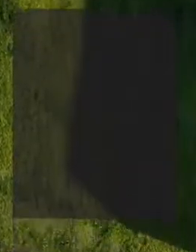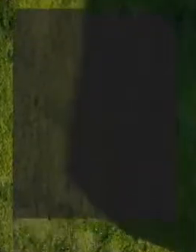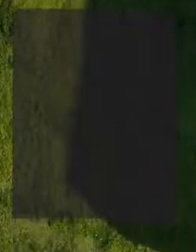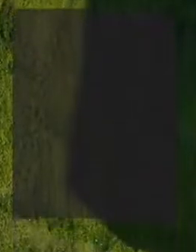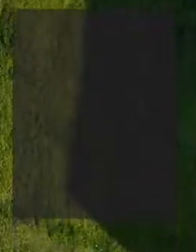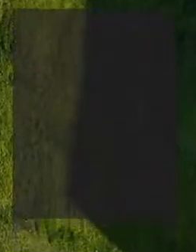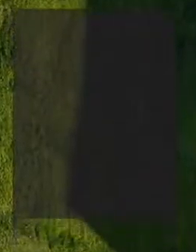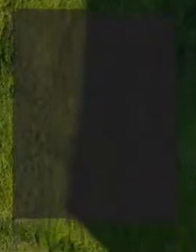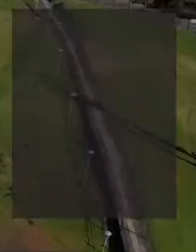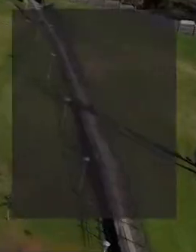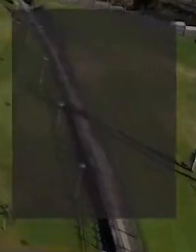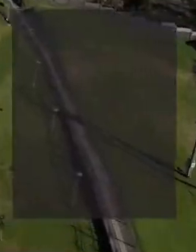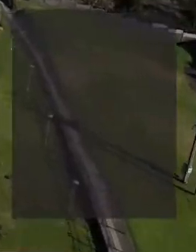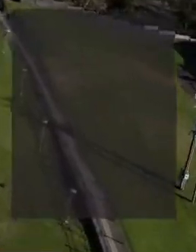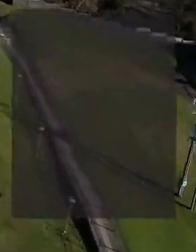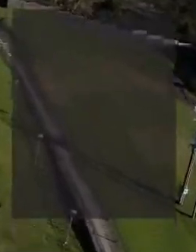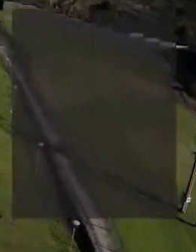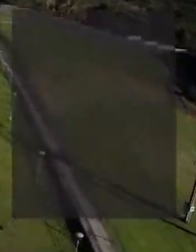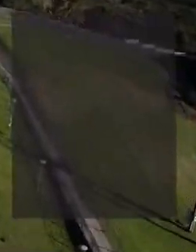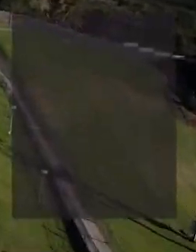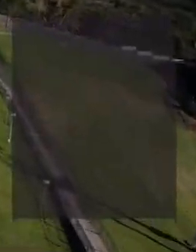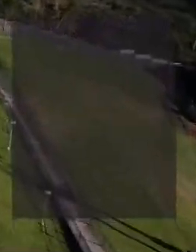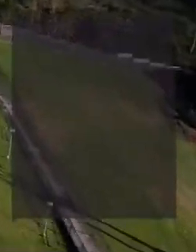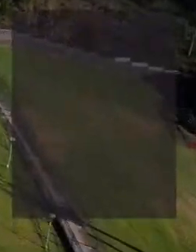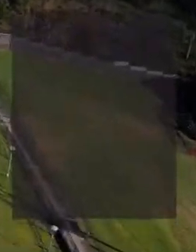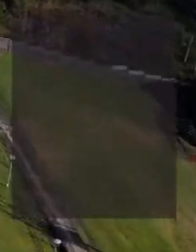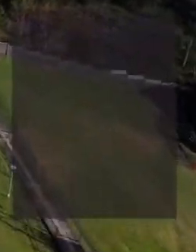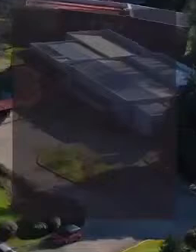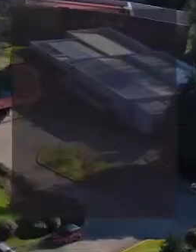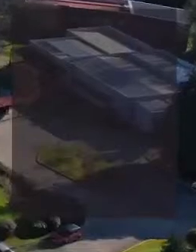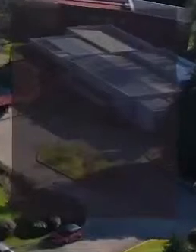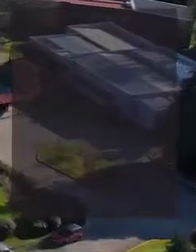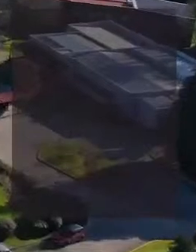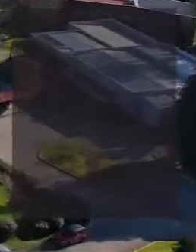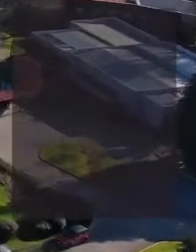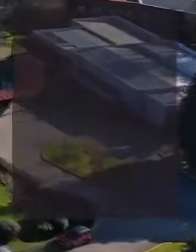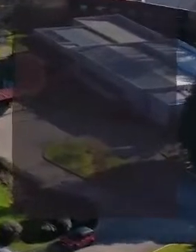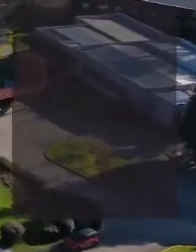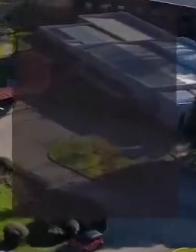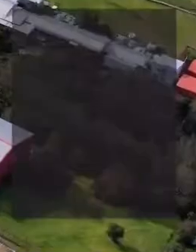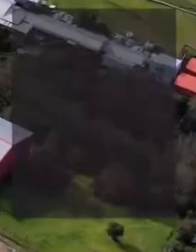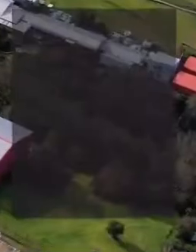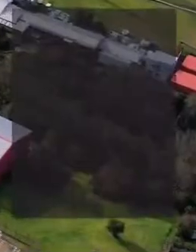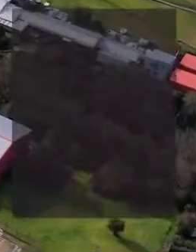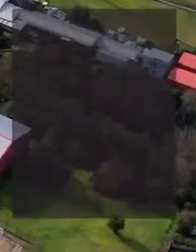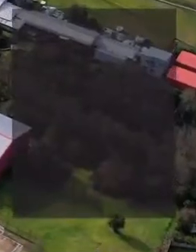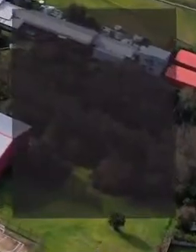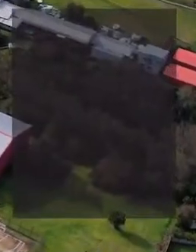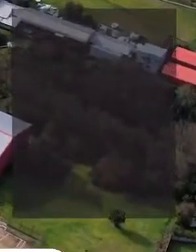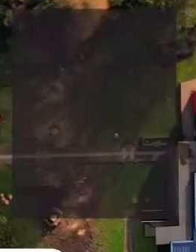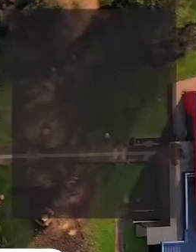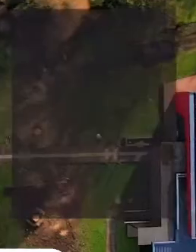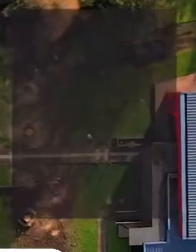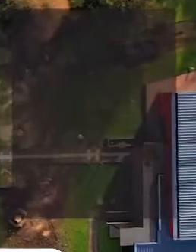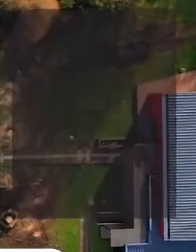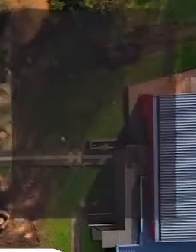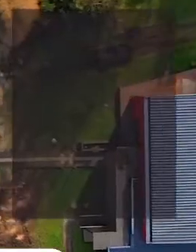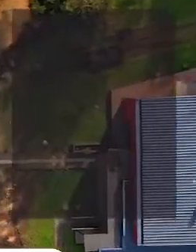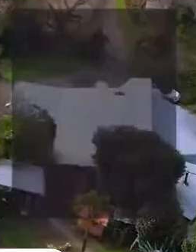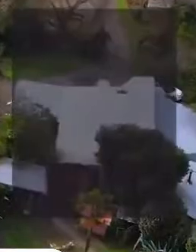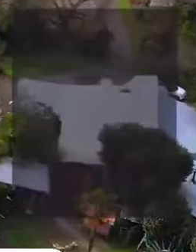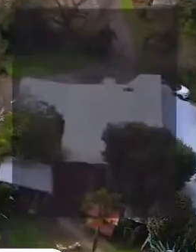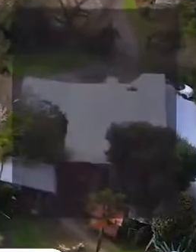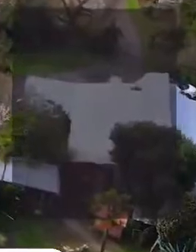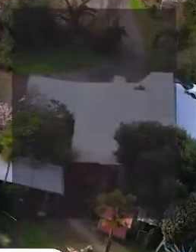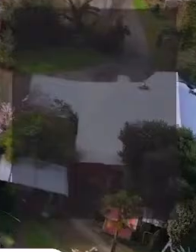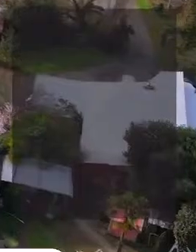construir un futuro brillante. Te ofrecemos un entorno único para aprender, crecer y explorar. Si buscas un